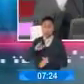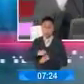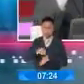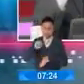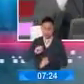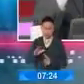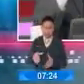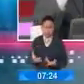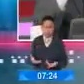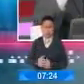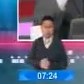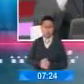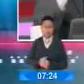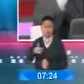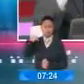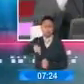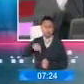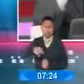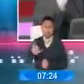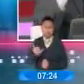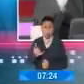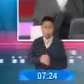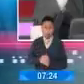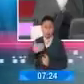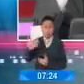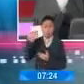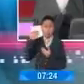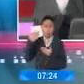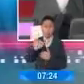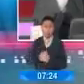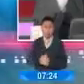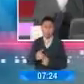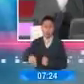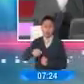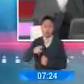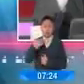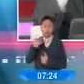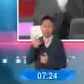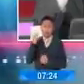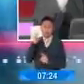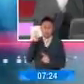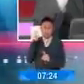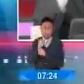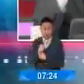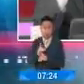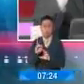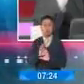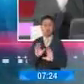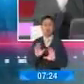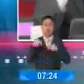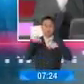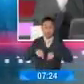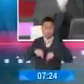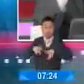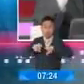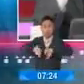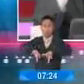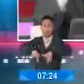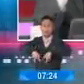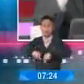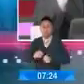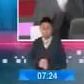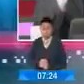responsables. Entonces, esto ya no es un asunto político, ya no es un asunto de crítica a la gestión, estamos discutiendo un delito. Si